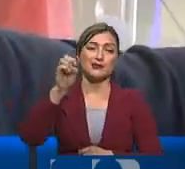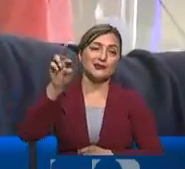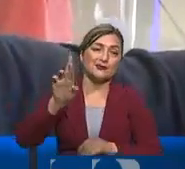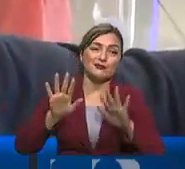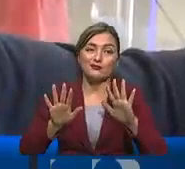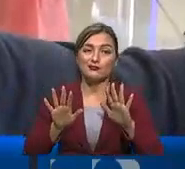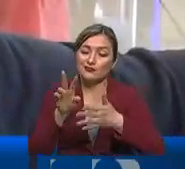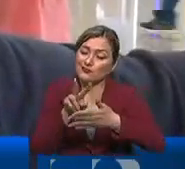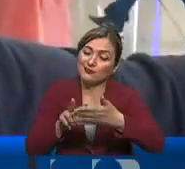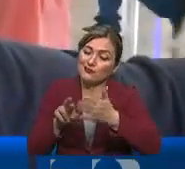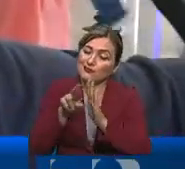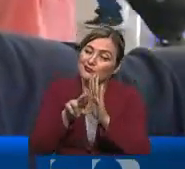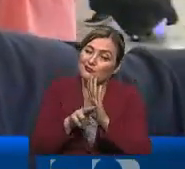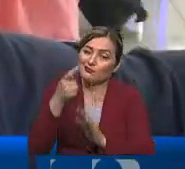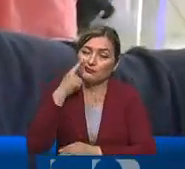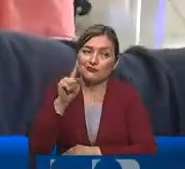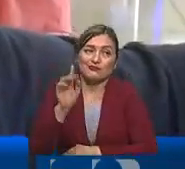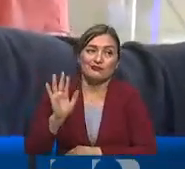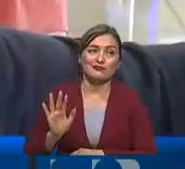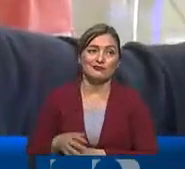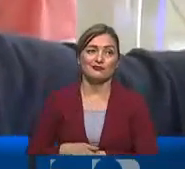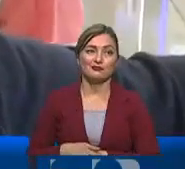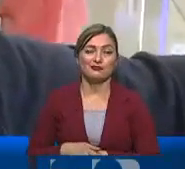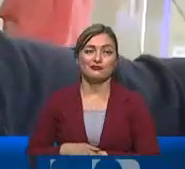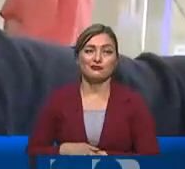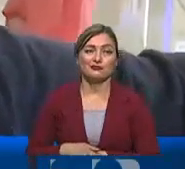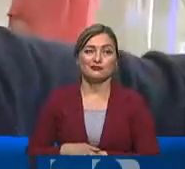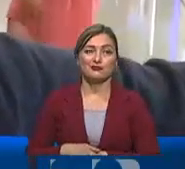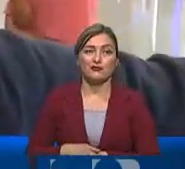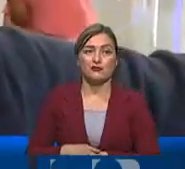aunque leí los requisitos, pero sin embargo